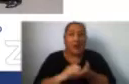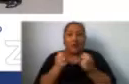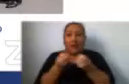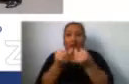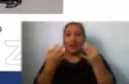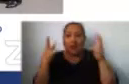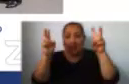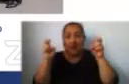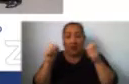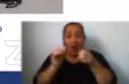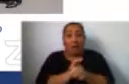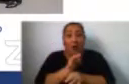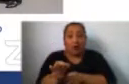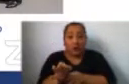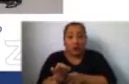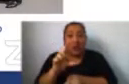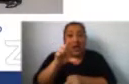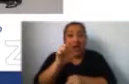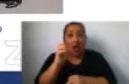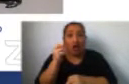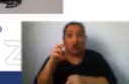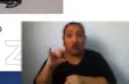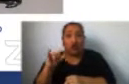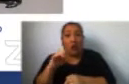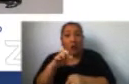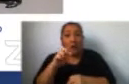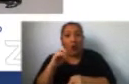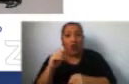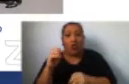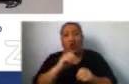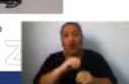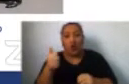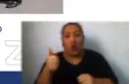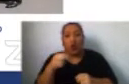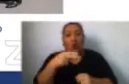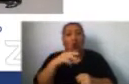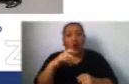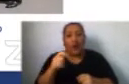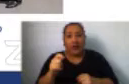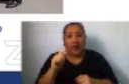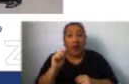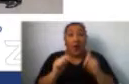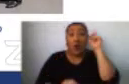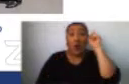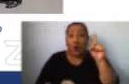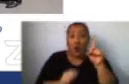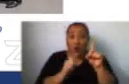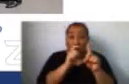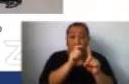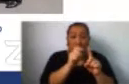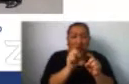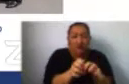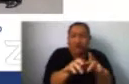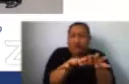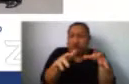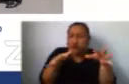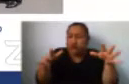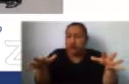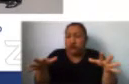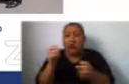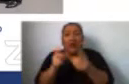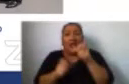casos, la provincia de Alonso Prado y la provincia de Huánuco. Uno de ellos, la aglomeración de personas en los